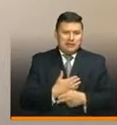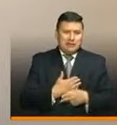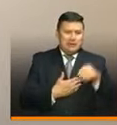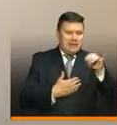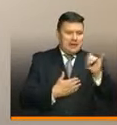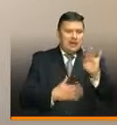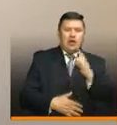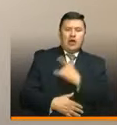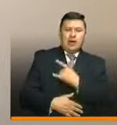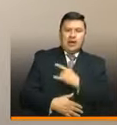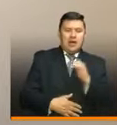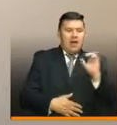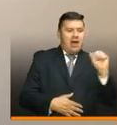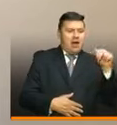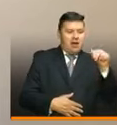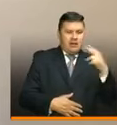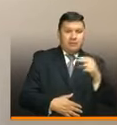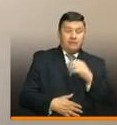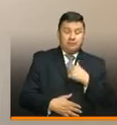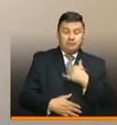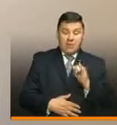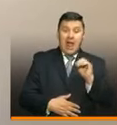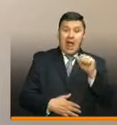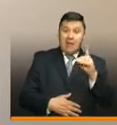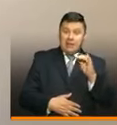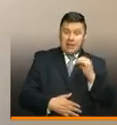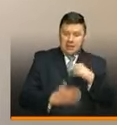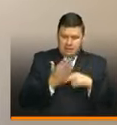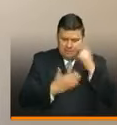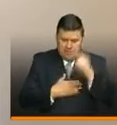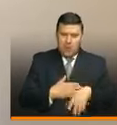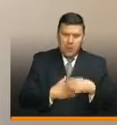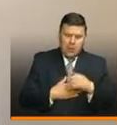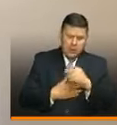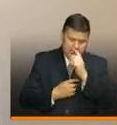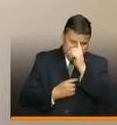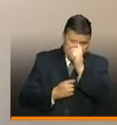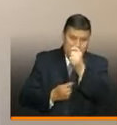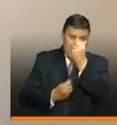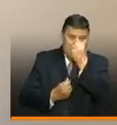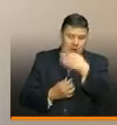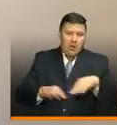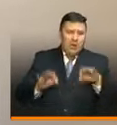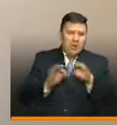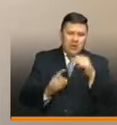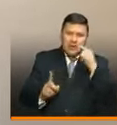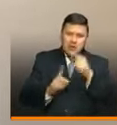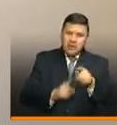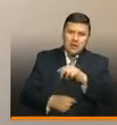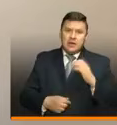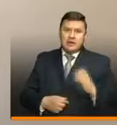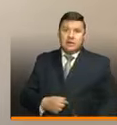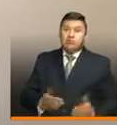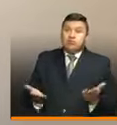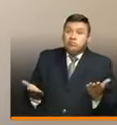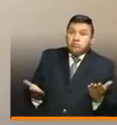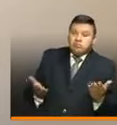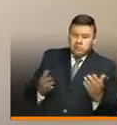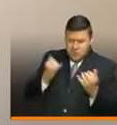a la Universidad EAN. Desde la ANDI encontramos en este proyecto un inmenso valor, es el valor de poner a los ciudadanos, a